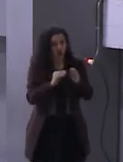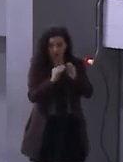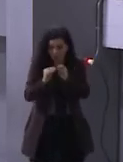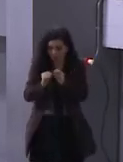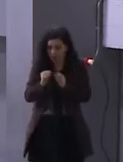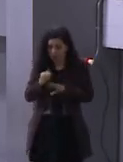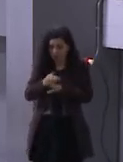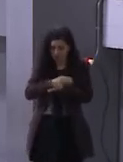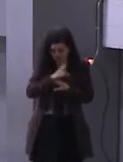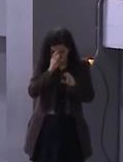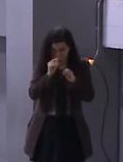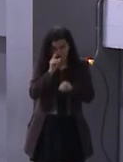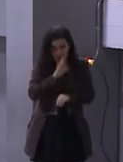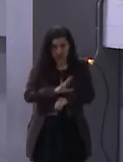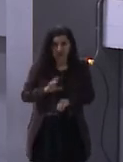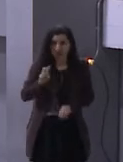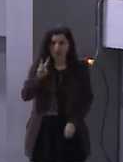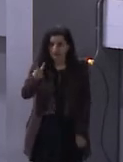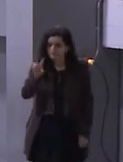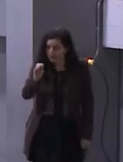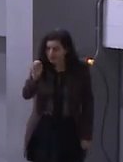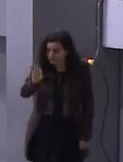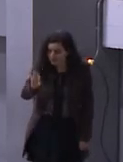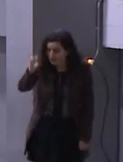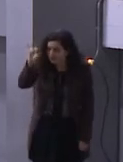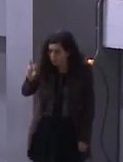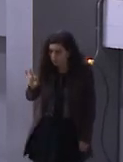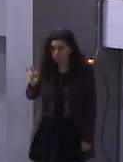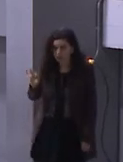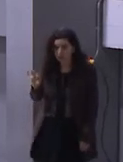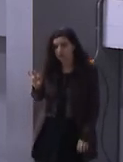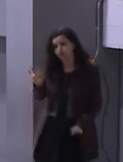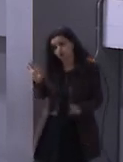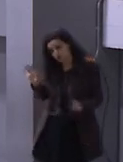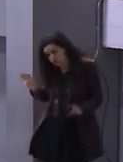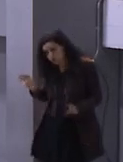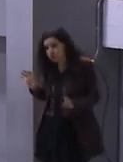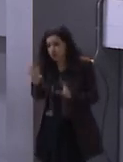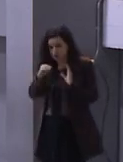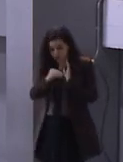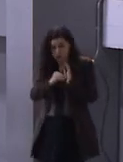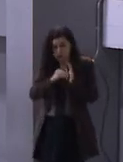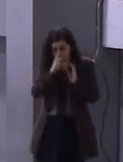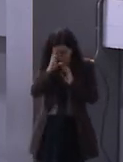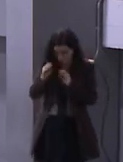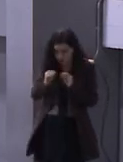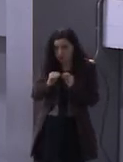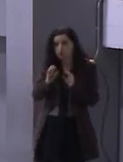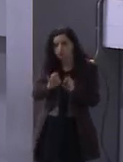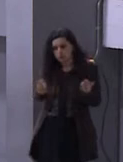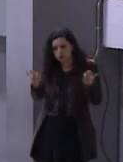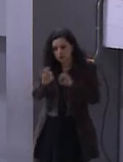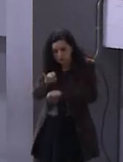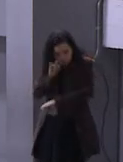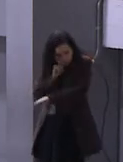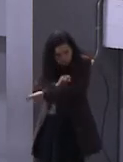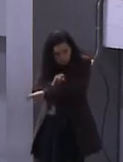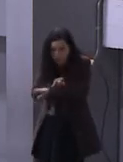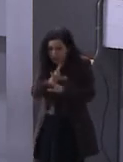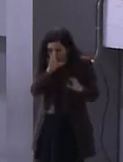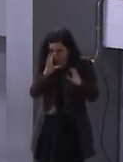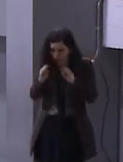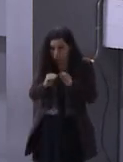en los acuerdos nacionales, ese 20% se supone que está en los acuerdos, por eso es lo importante de velar sobre los mismos,